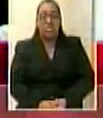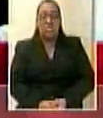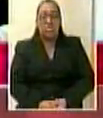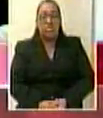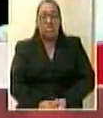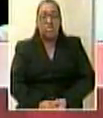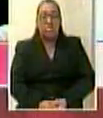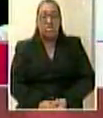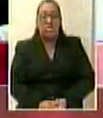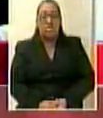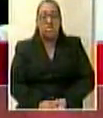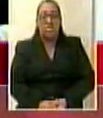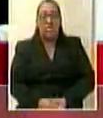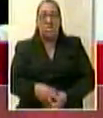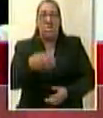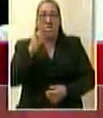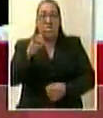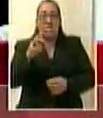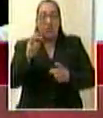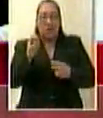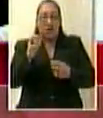un inventario actualizado.